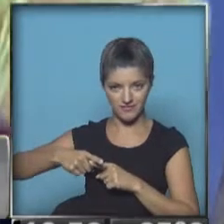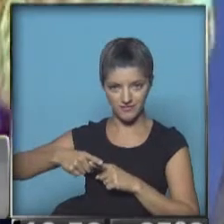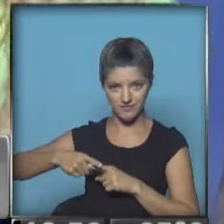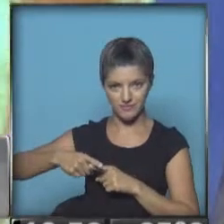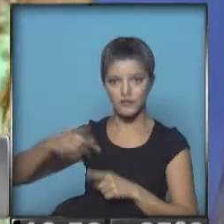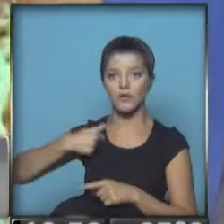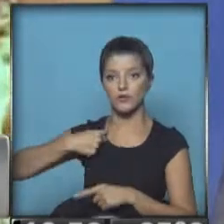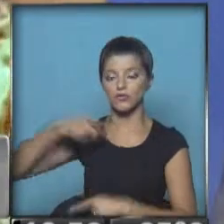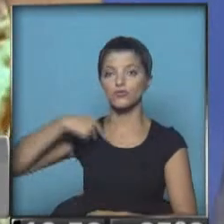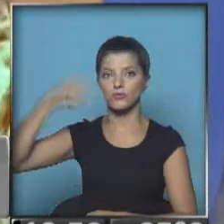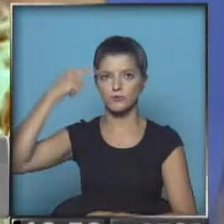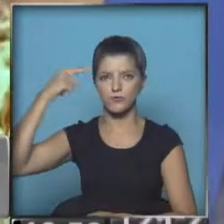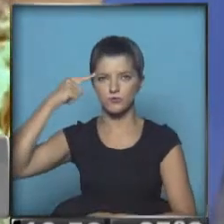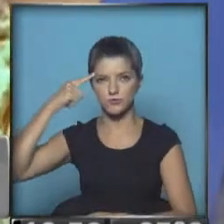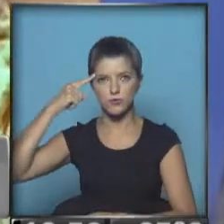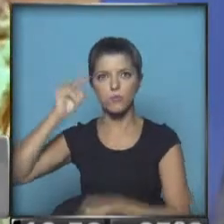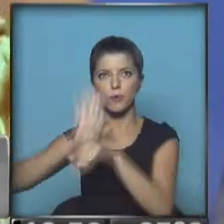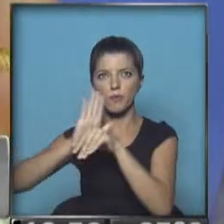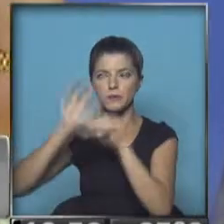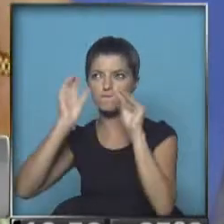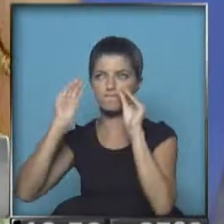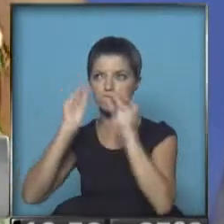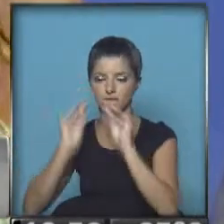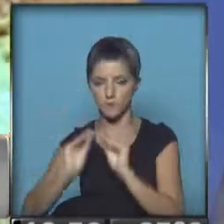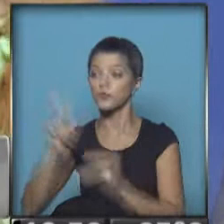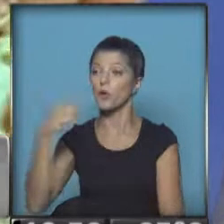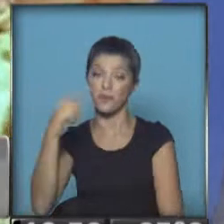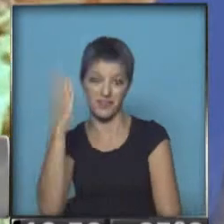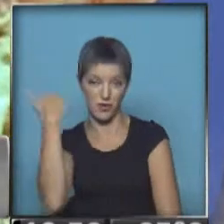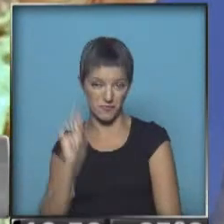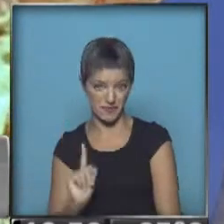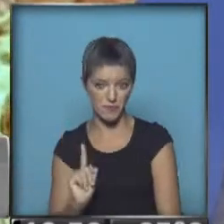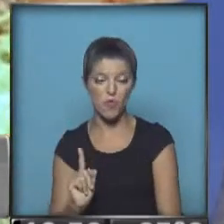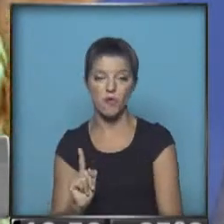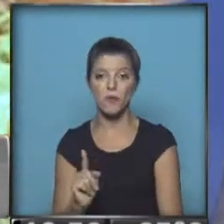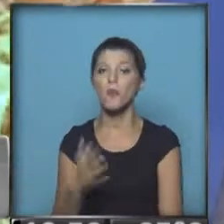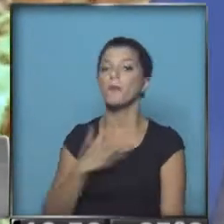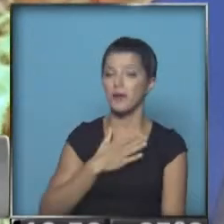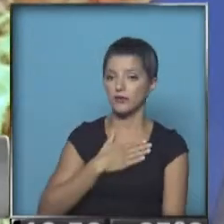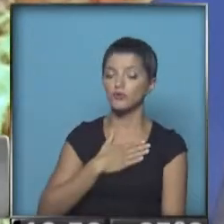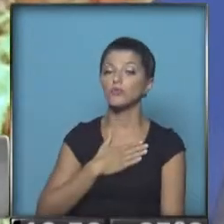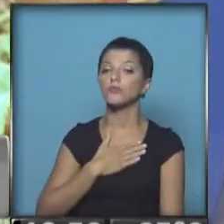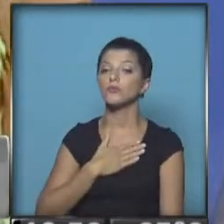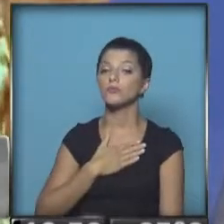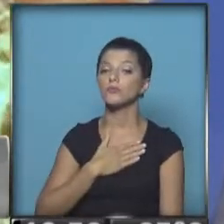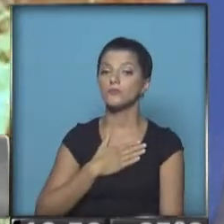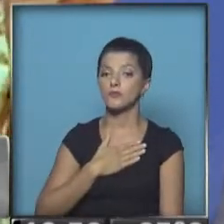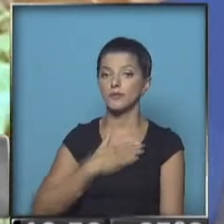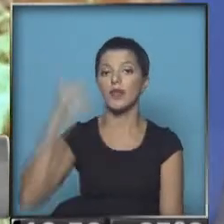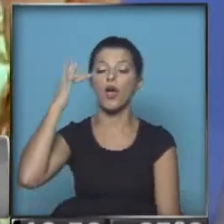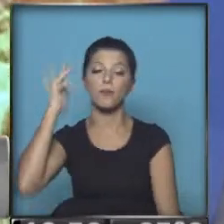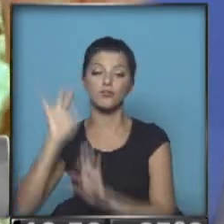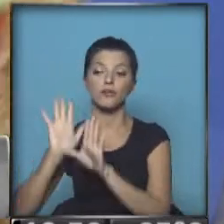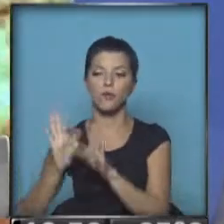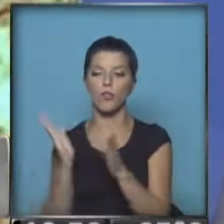nos organizó la cabeza, como lo dijo él, para no dejar las convicciones en la puerta de la